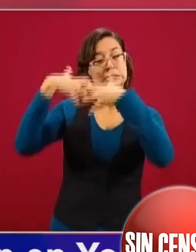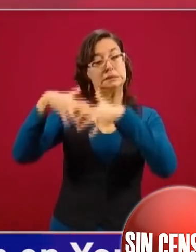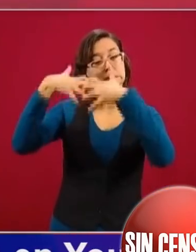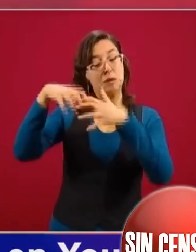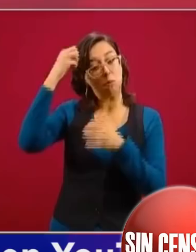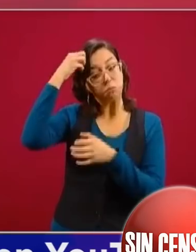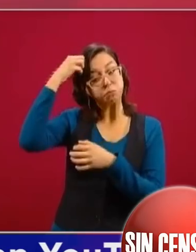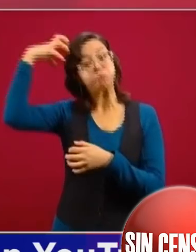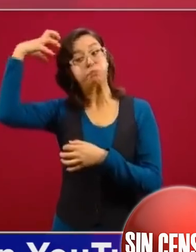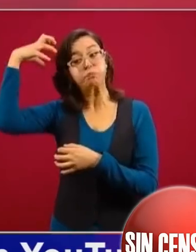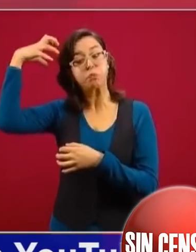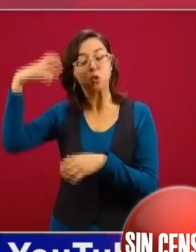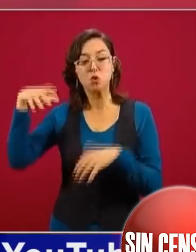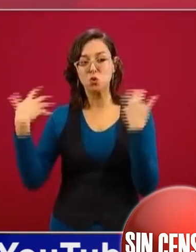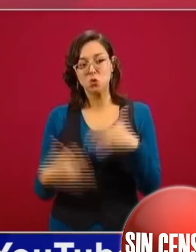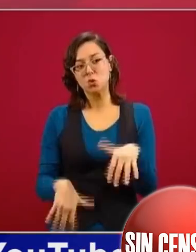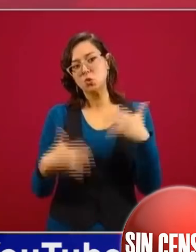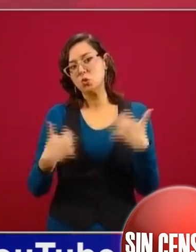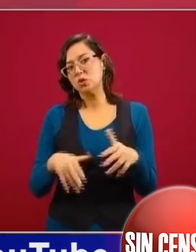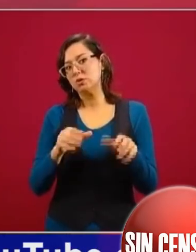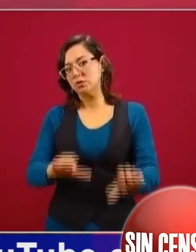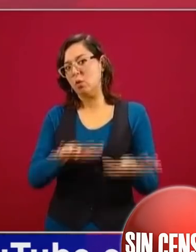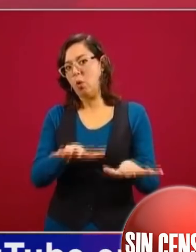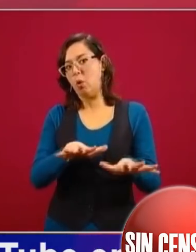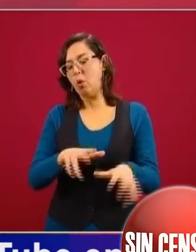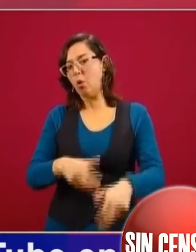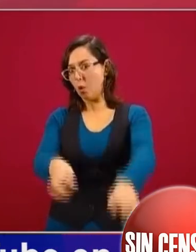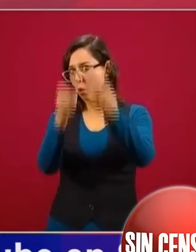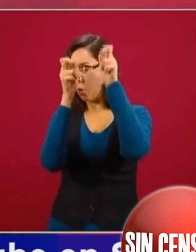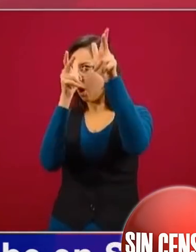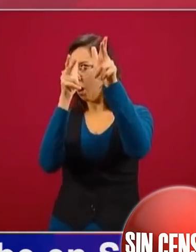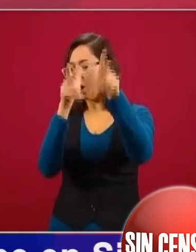esa reflexión tan profunda.